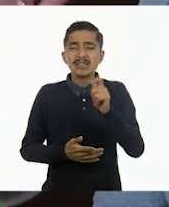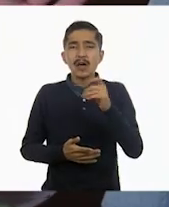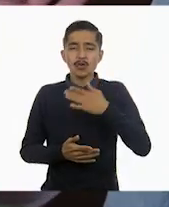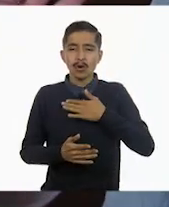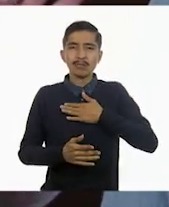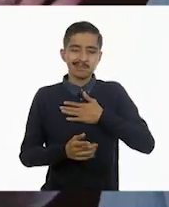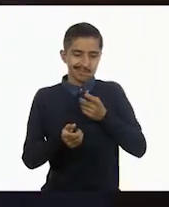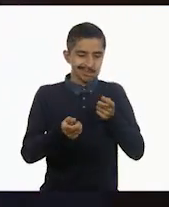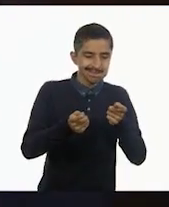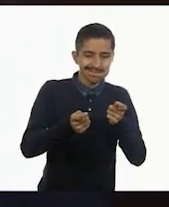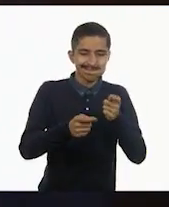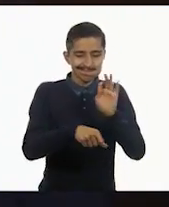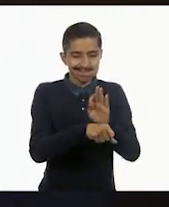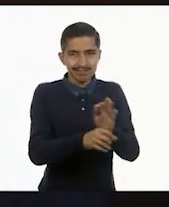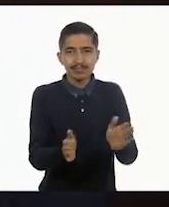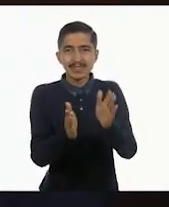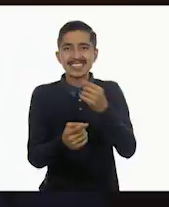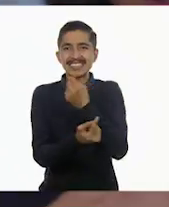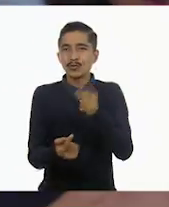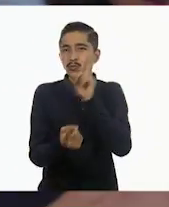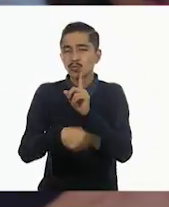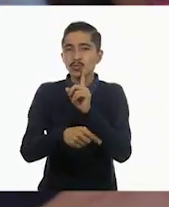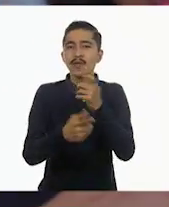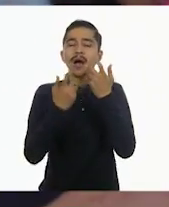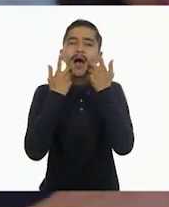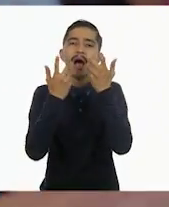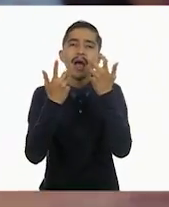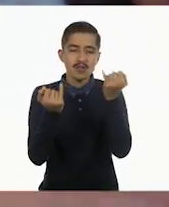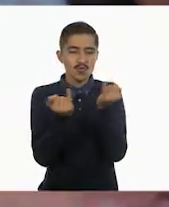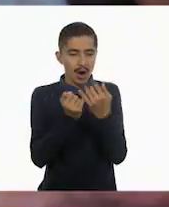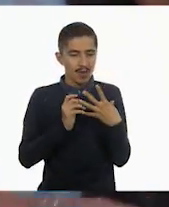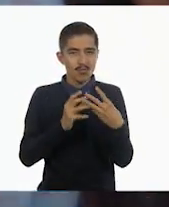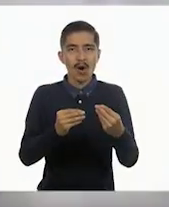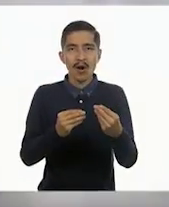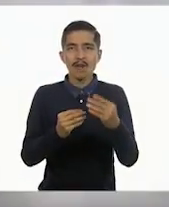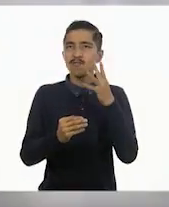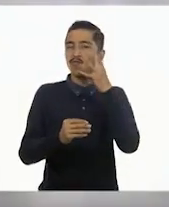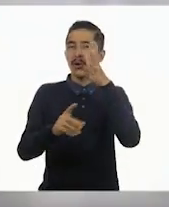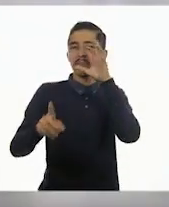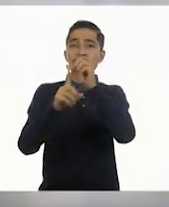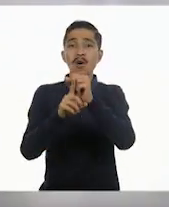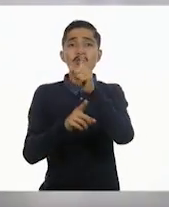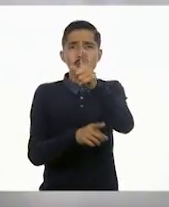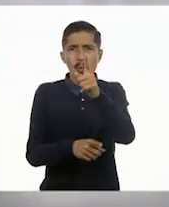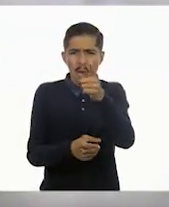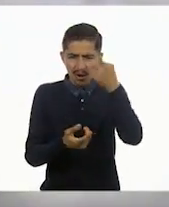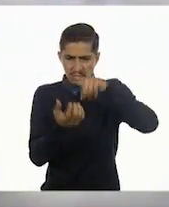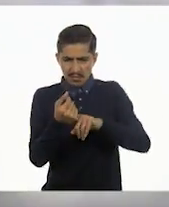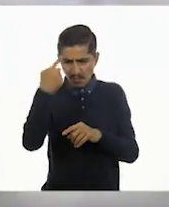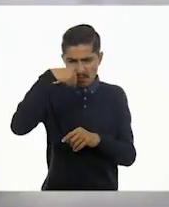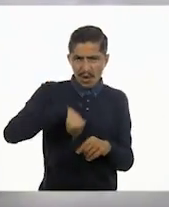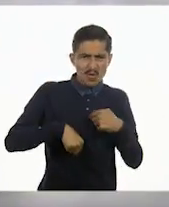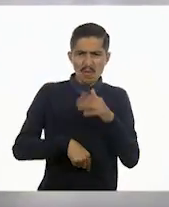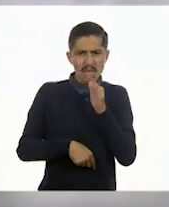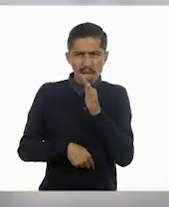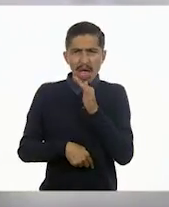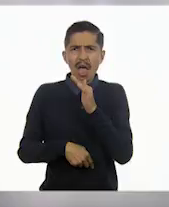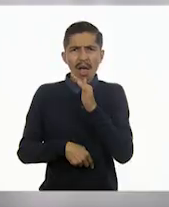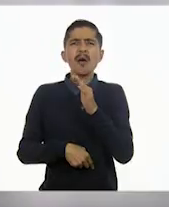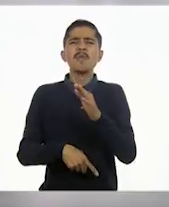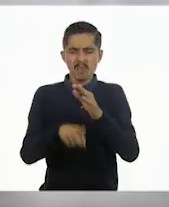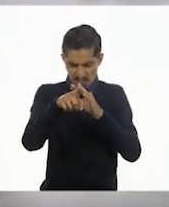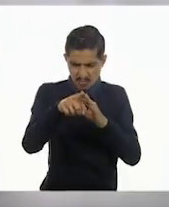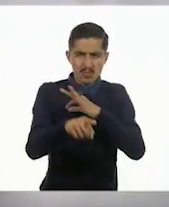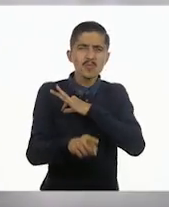de muchas niñas que, como yo, les gustaría llegar muy lejos. Que en tu vocabulario no exista el no se puede,